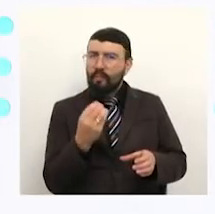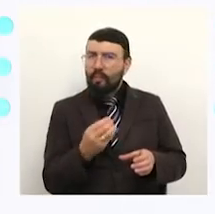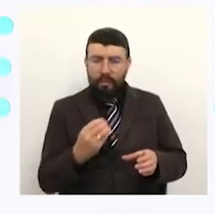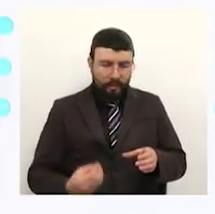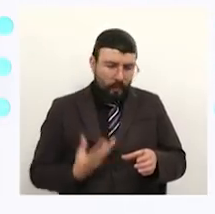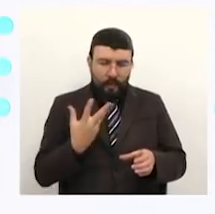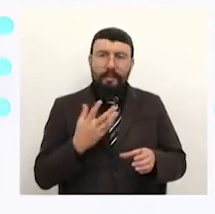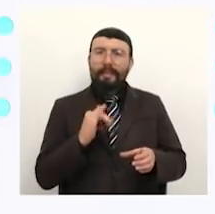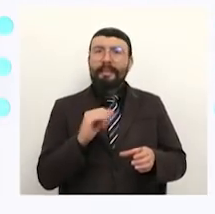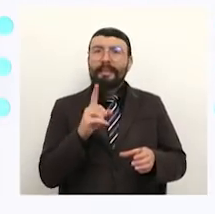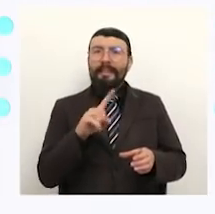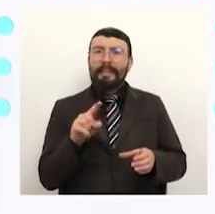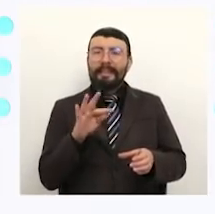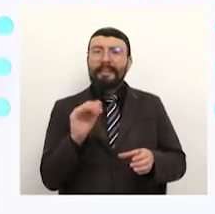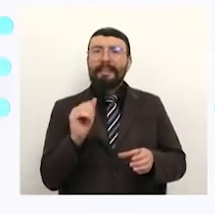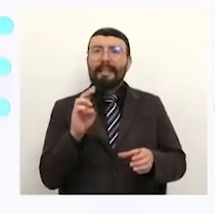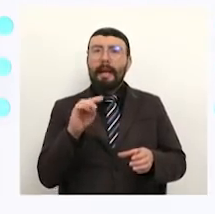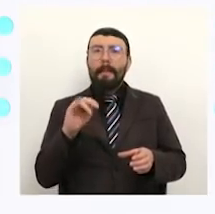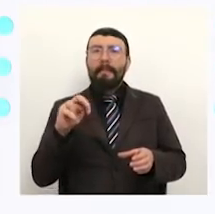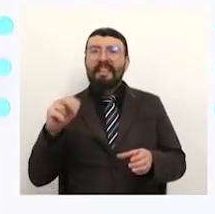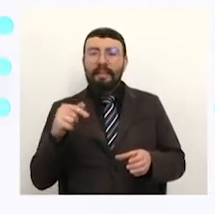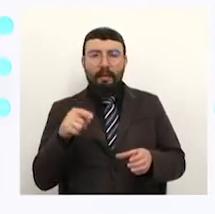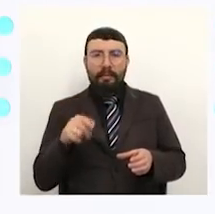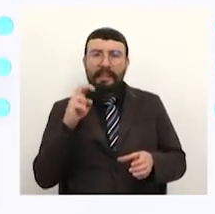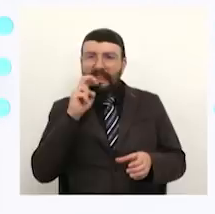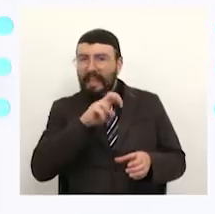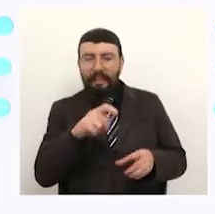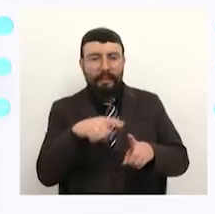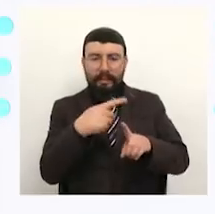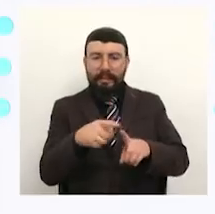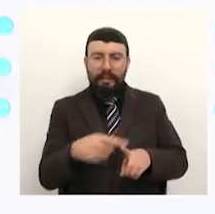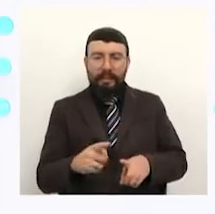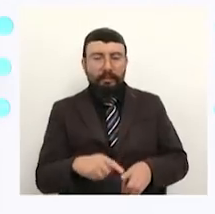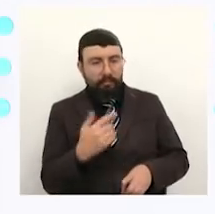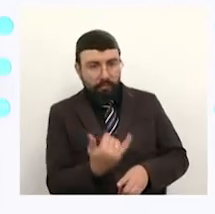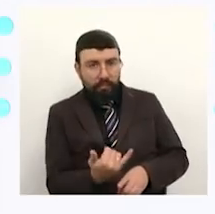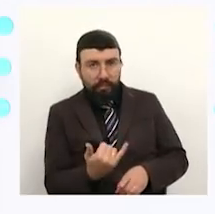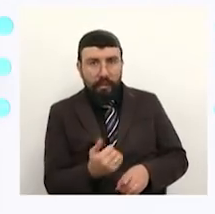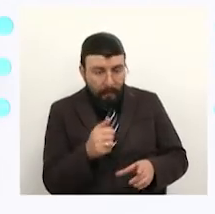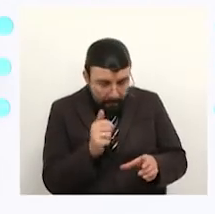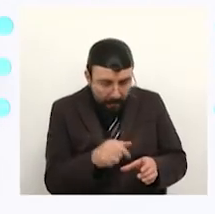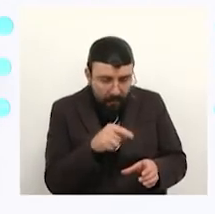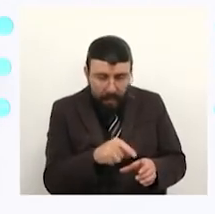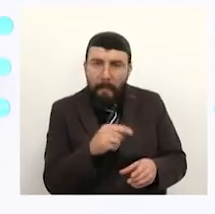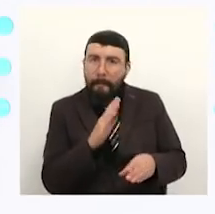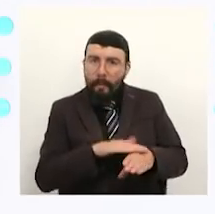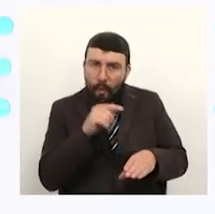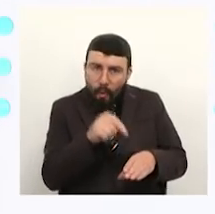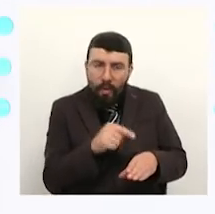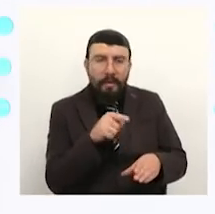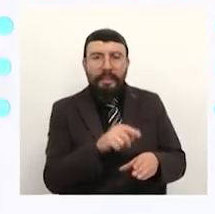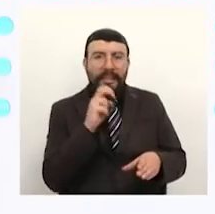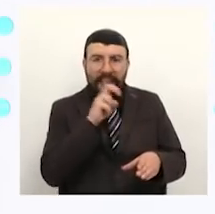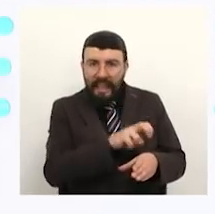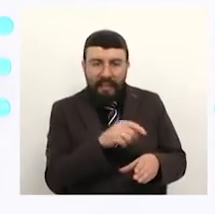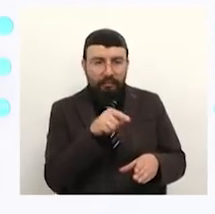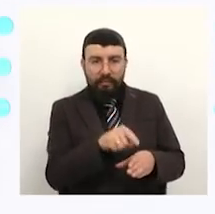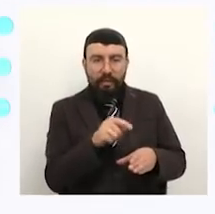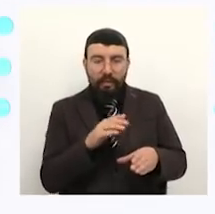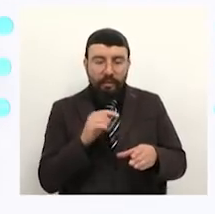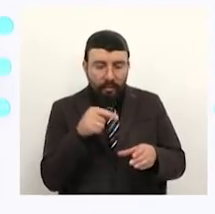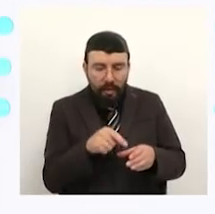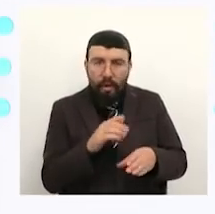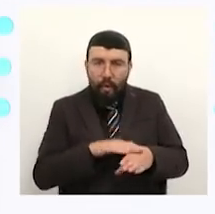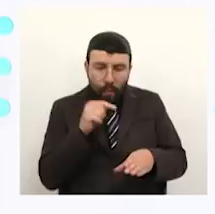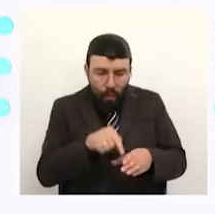liberación de histamina y los cárnicos en general no tanto ni siquiera por el producto cárnico ni el atún sino por todos los elementos que le echan